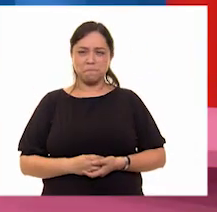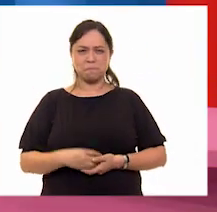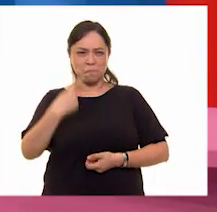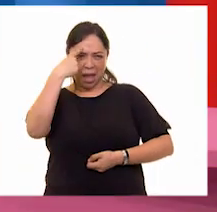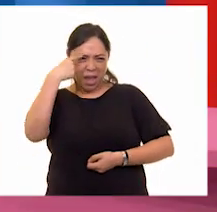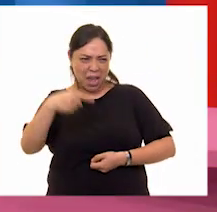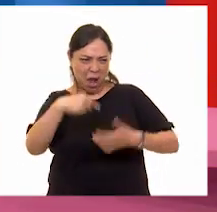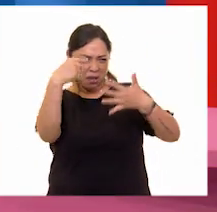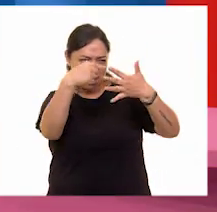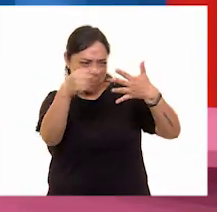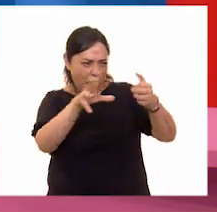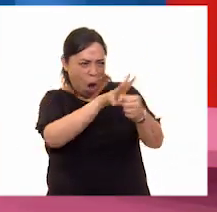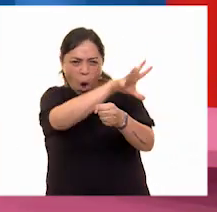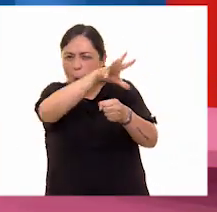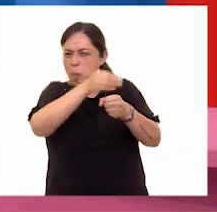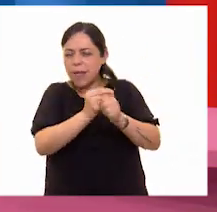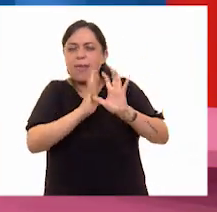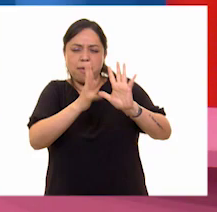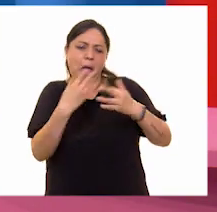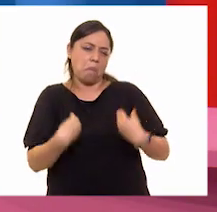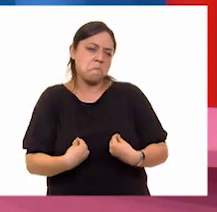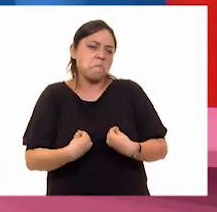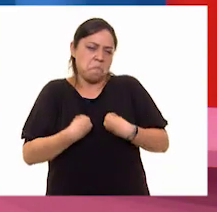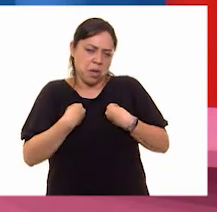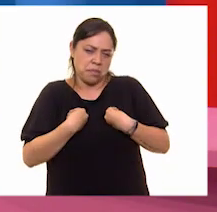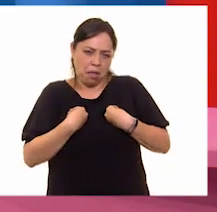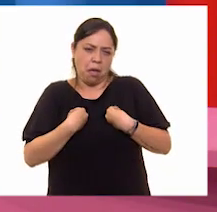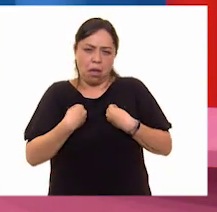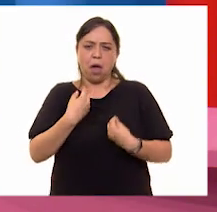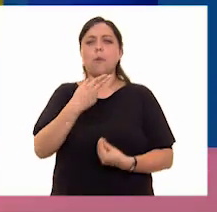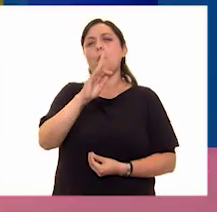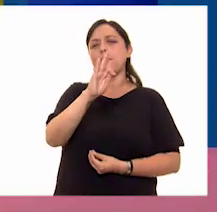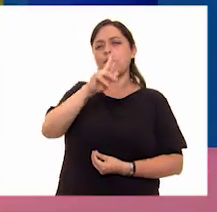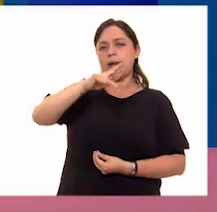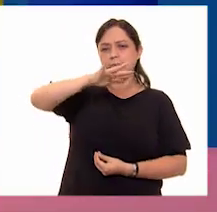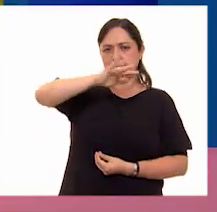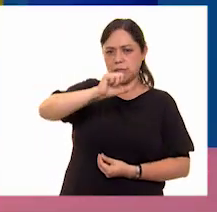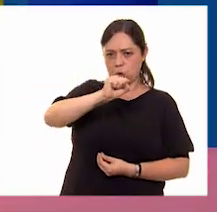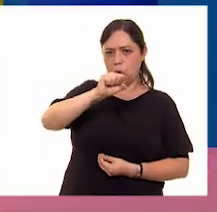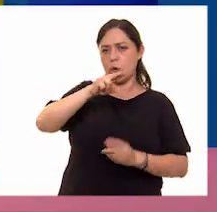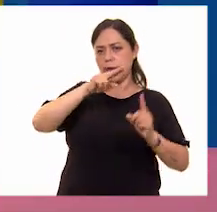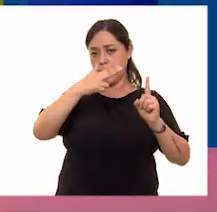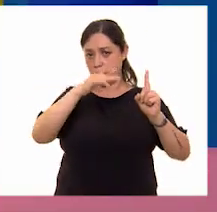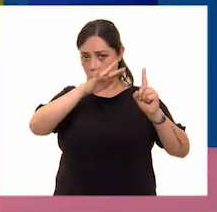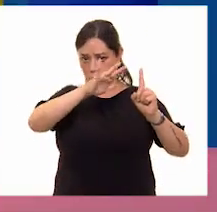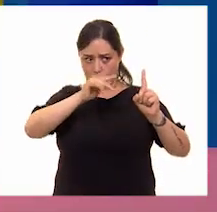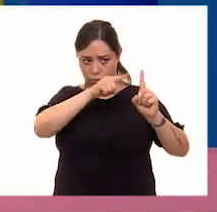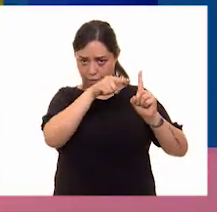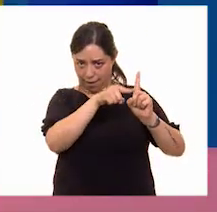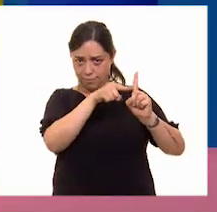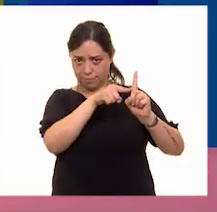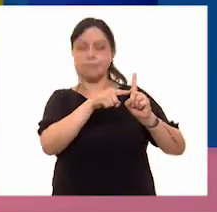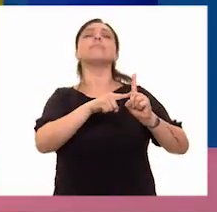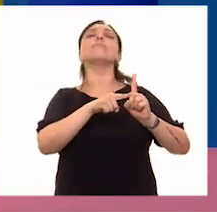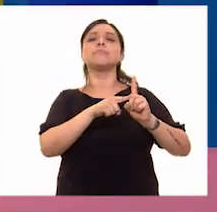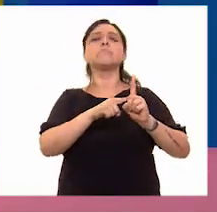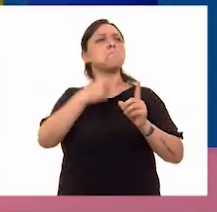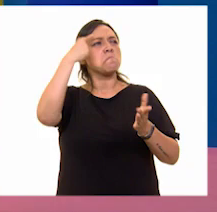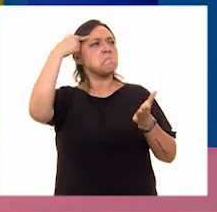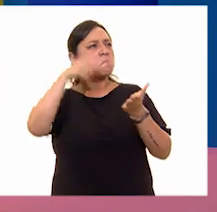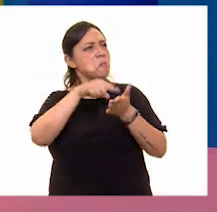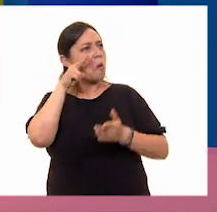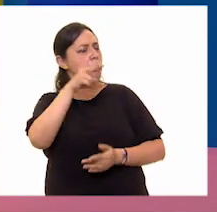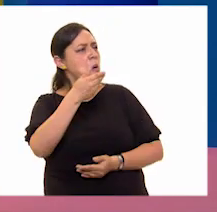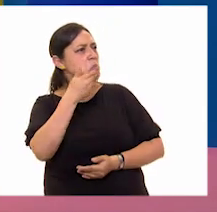los datos relativos a la vida de Francisco Hinojosa. ¿Tú qué opinas, Raulito? Sí, le quedó muy bien, maestra. La verdad a mí no se me